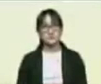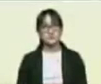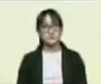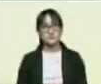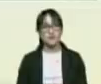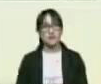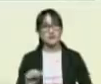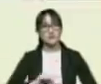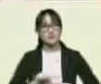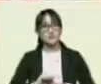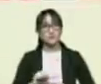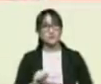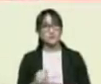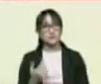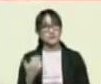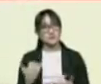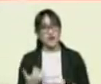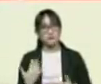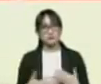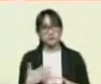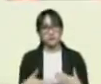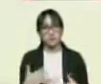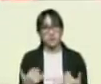Tenemos que activar la maquinaria.